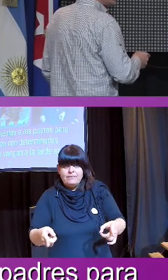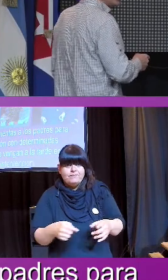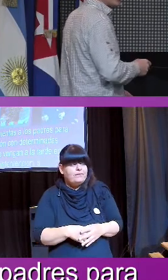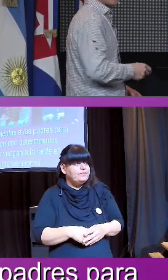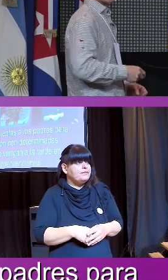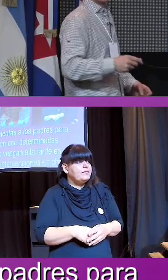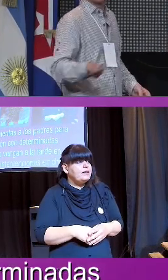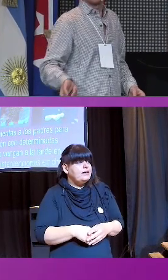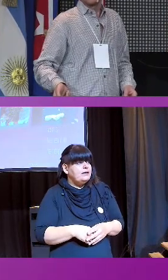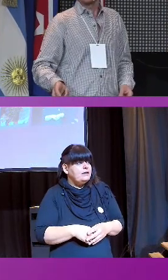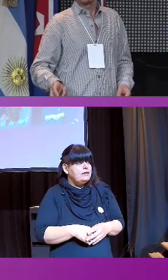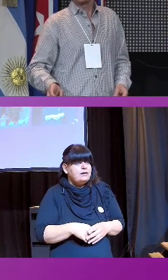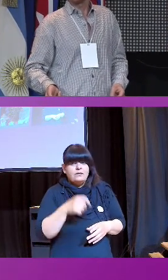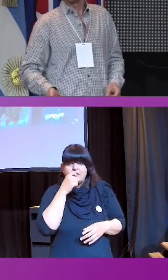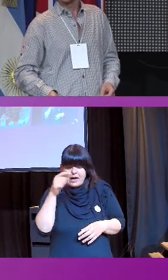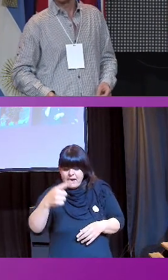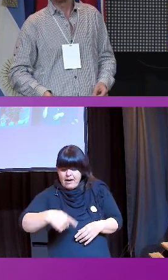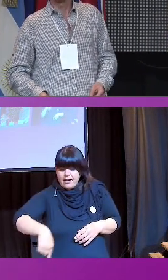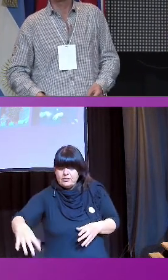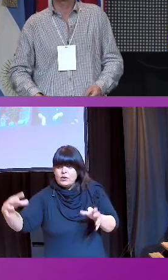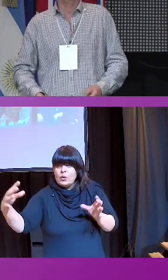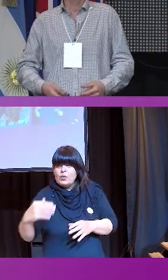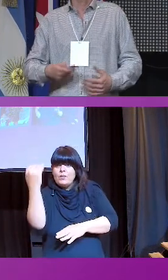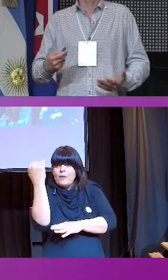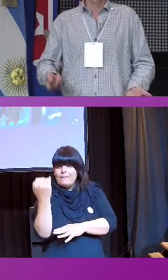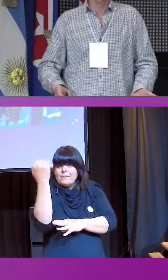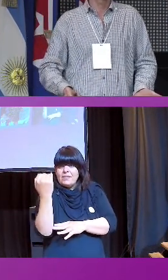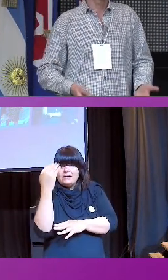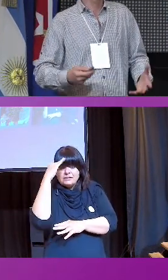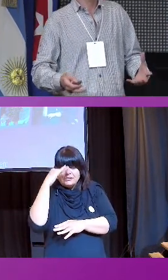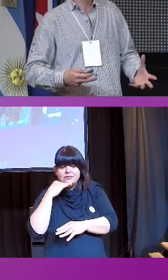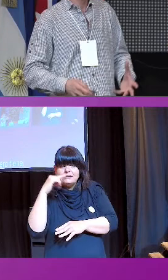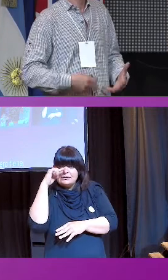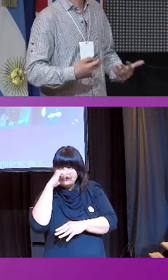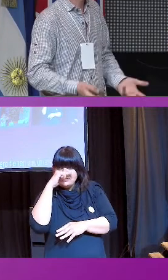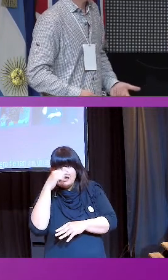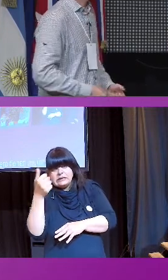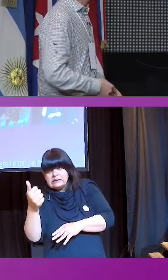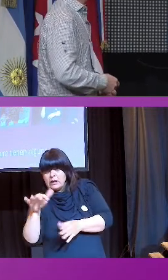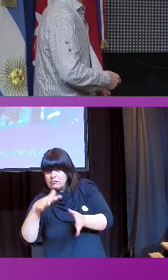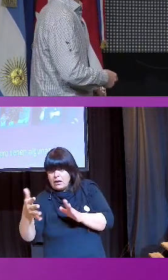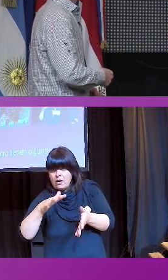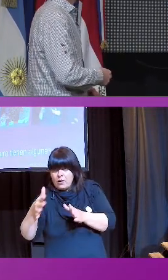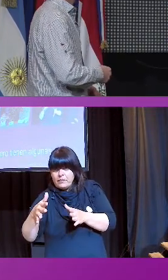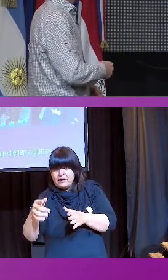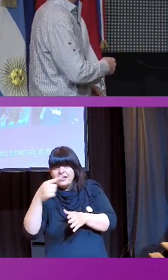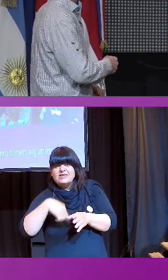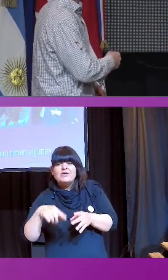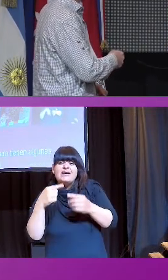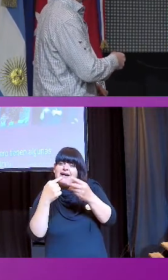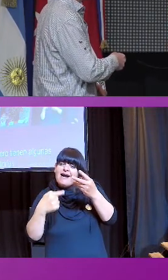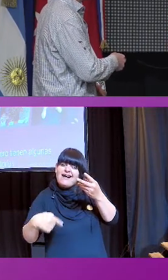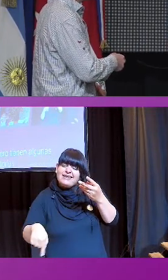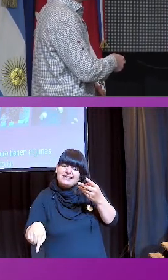Intervenciones en chicos que, por supuesto, no tienen diagnóstico de autismo, tienen 6-7 meses, ¿sí? Pero tienen algunas características ya atípicas que son notorias.